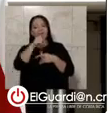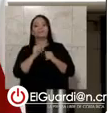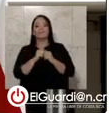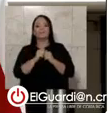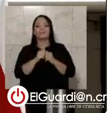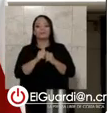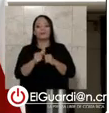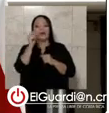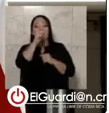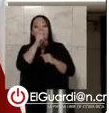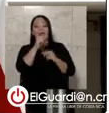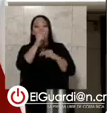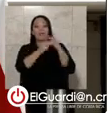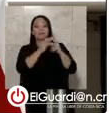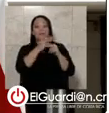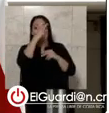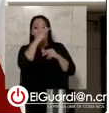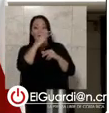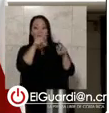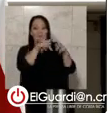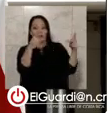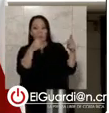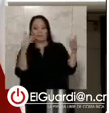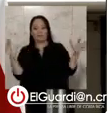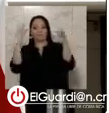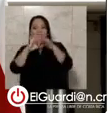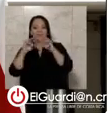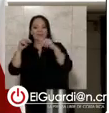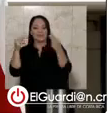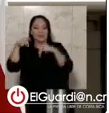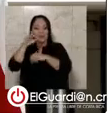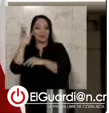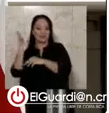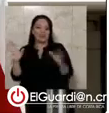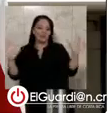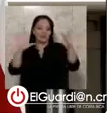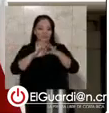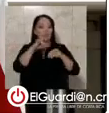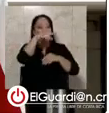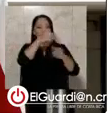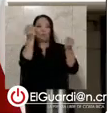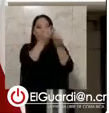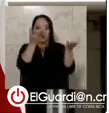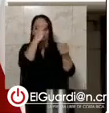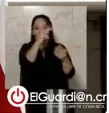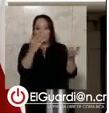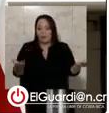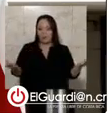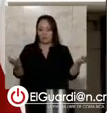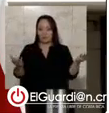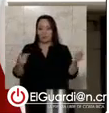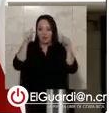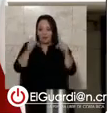La Nación de Costa Rica, son socios en varias sociedades, etcétera, publica eso, de un